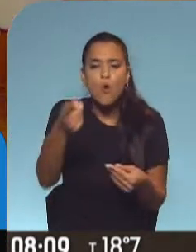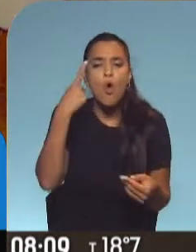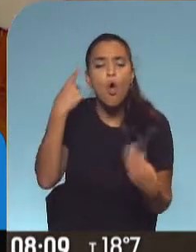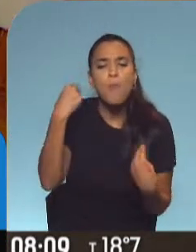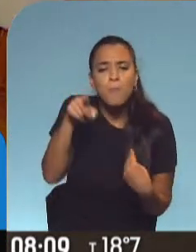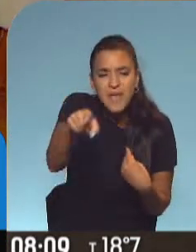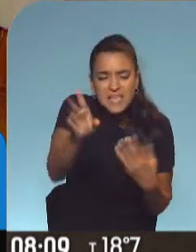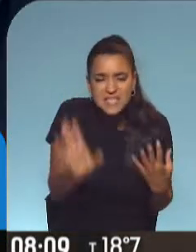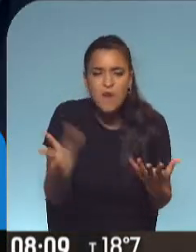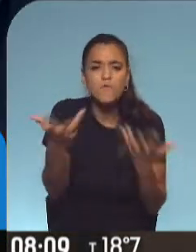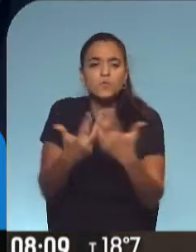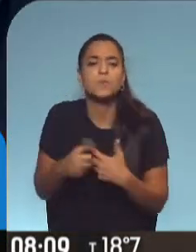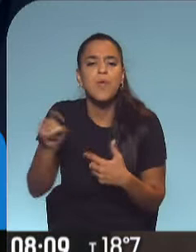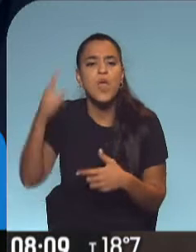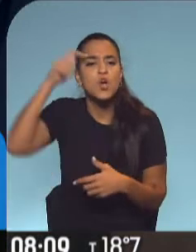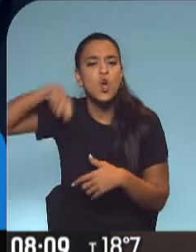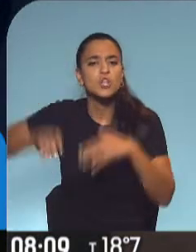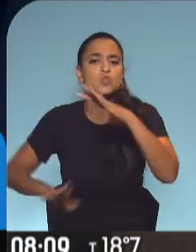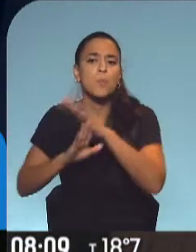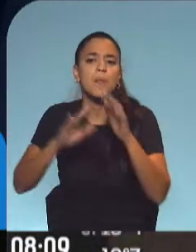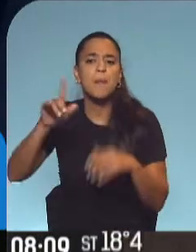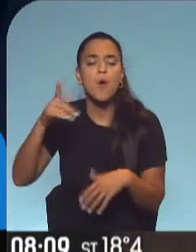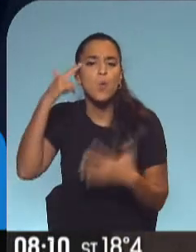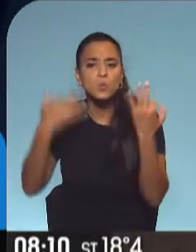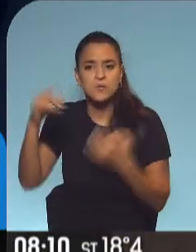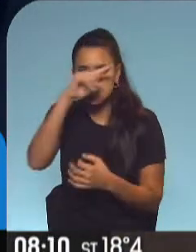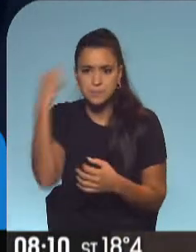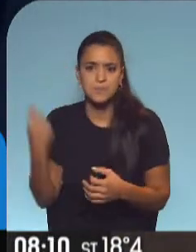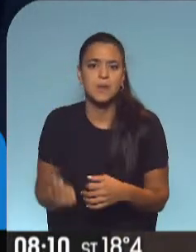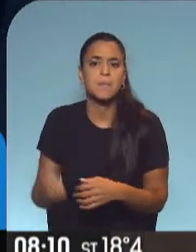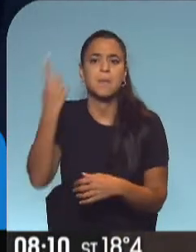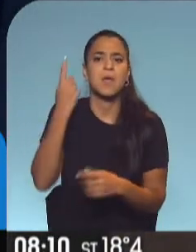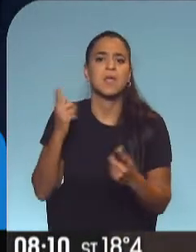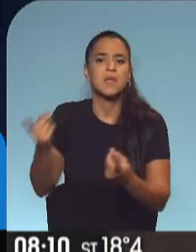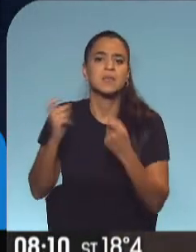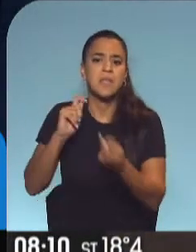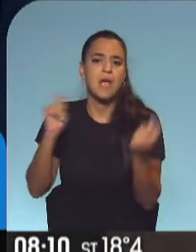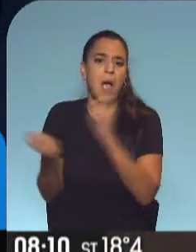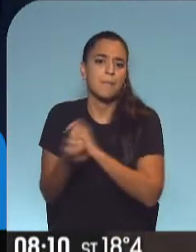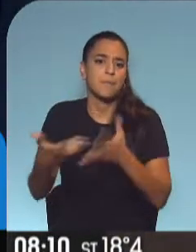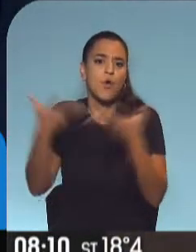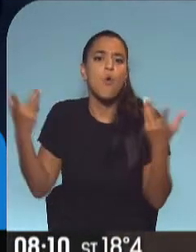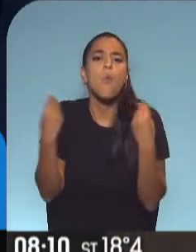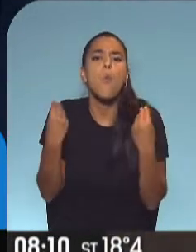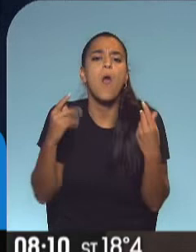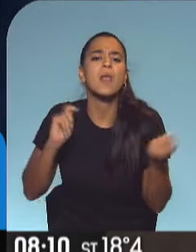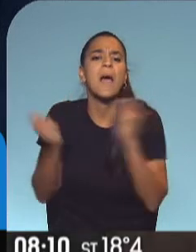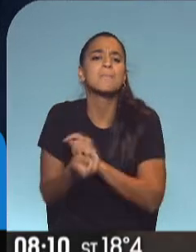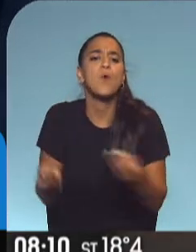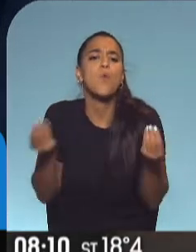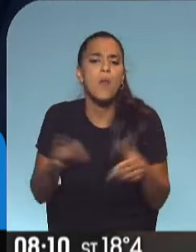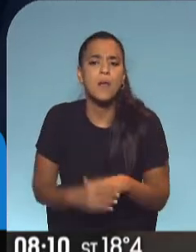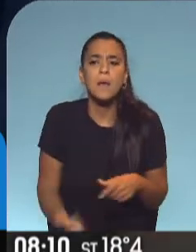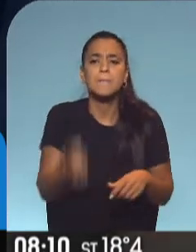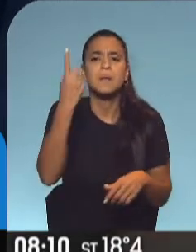usted justamente el funcionamiento de la Corte Suprema de Justicia en nuestro país? Es la primera que necesita cambios enormes. ¿De qué tipo? Primero,